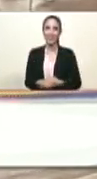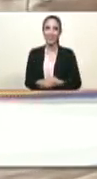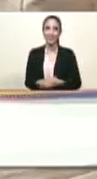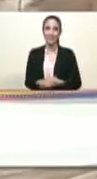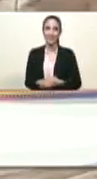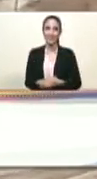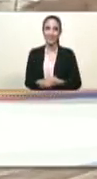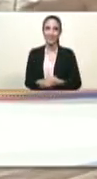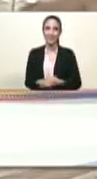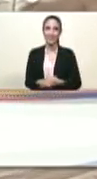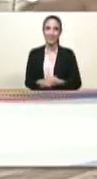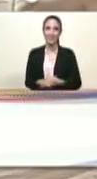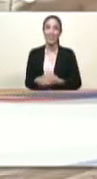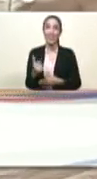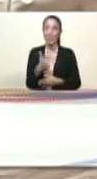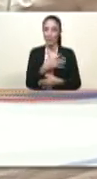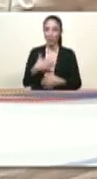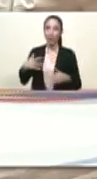Aquiles Nazoa. Quiero ir para allá.